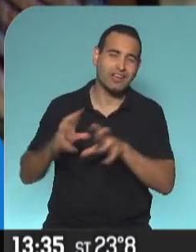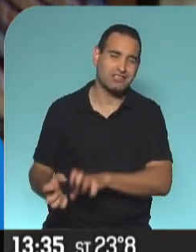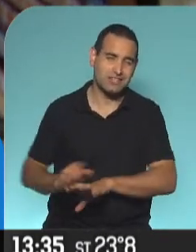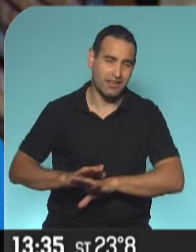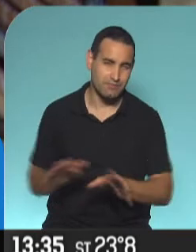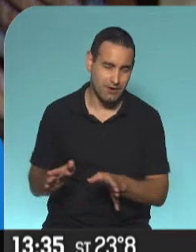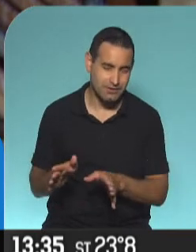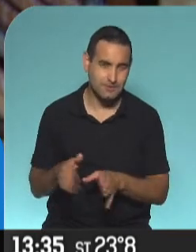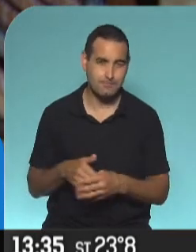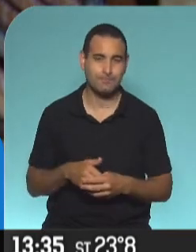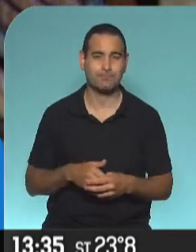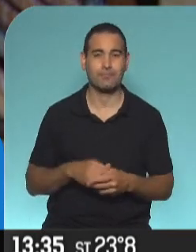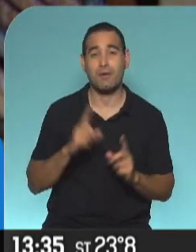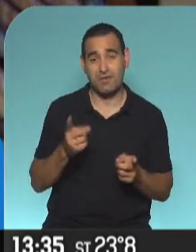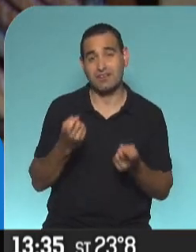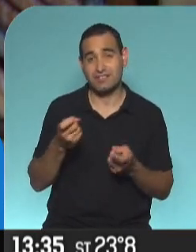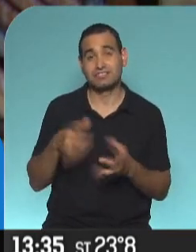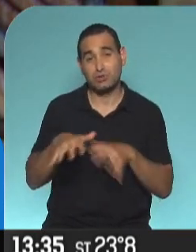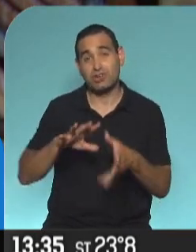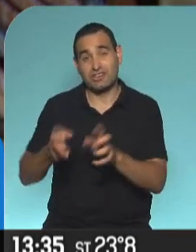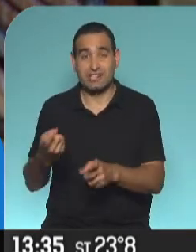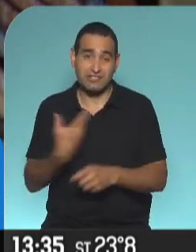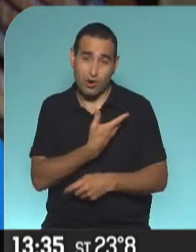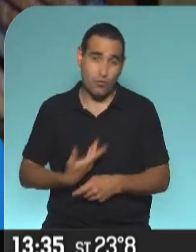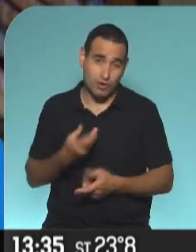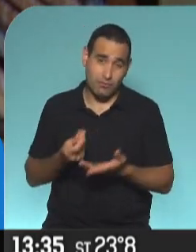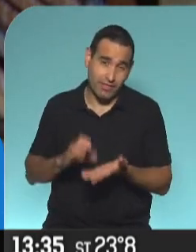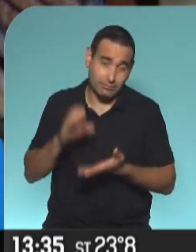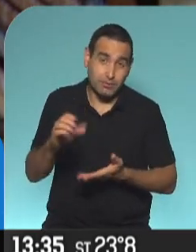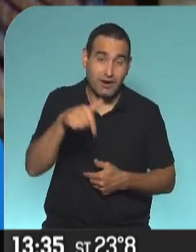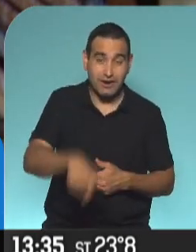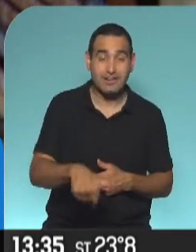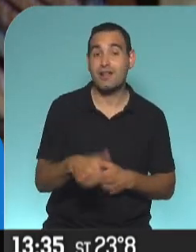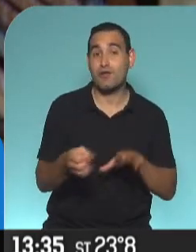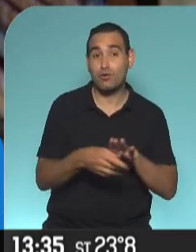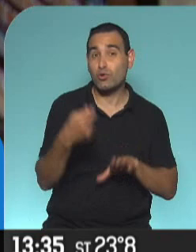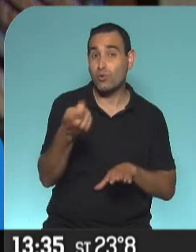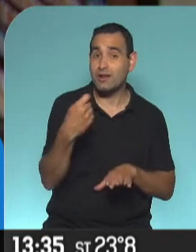donde tiene que recurrir también el Estado para dar la solución, porque, repito, el fondo de jubilación en esa situación